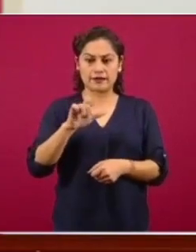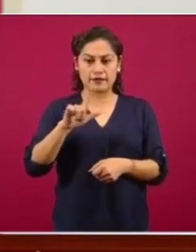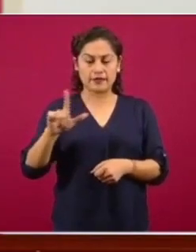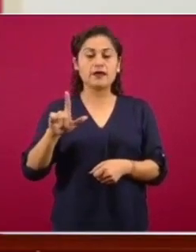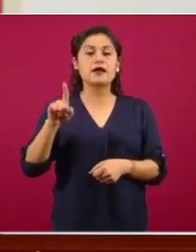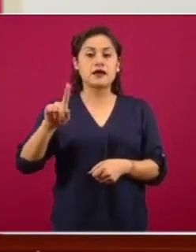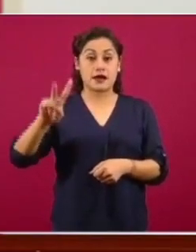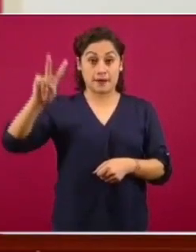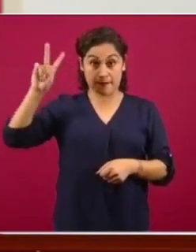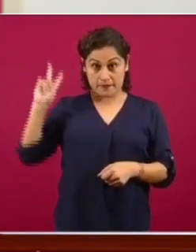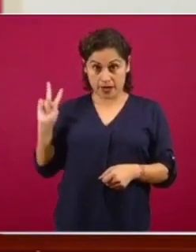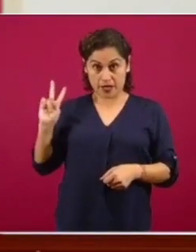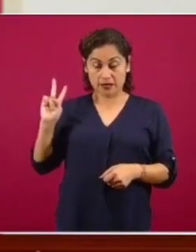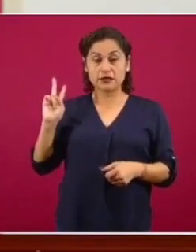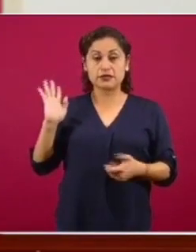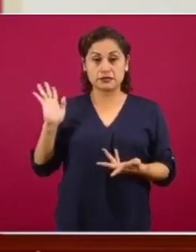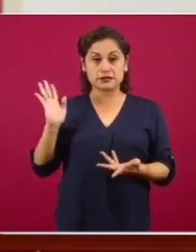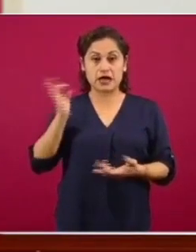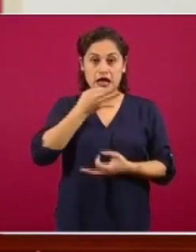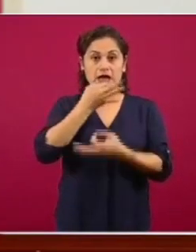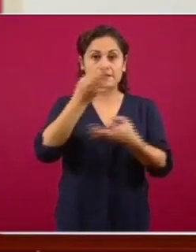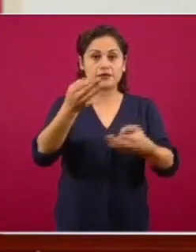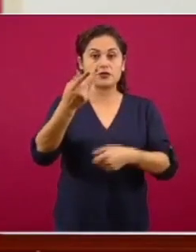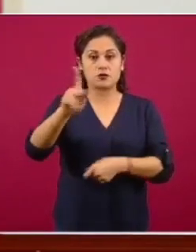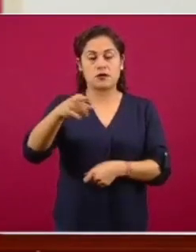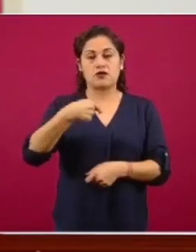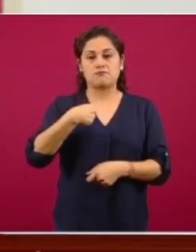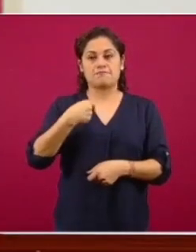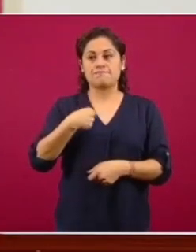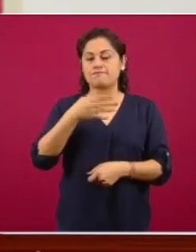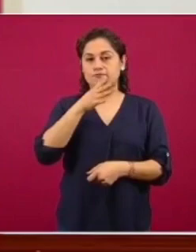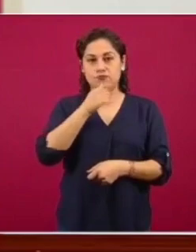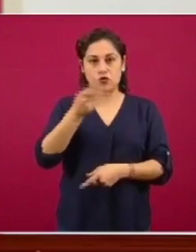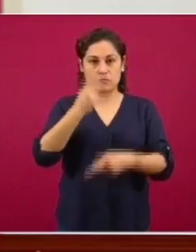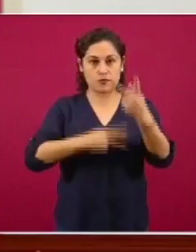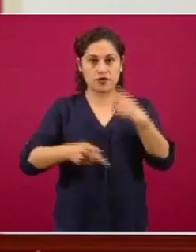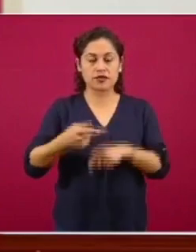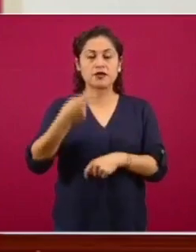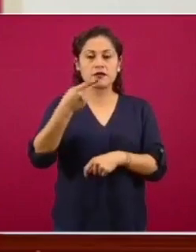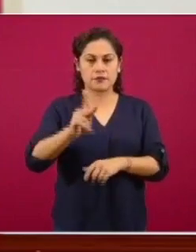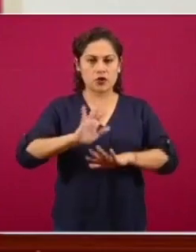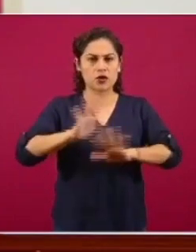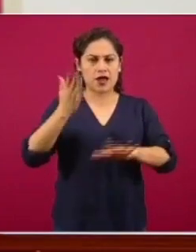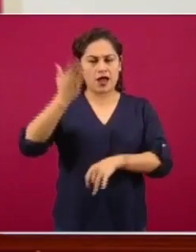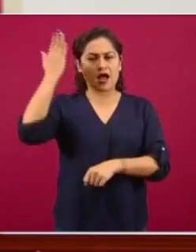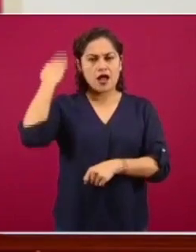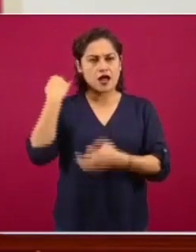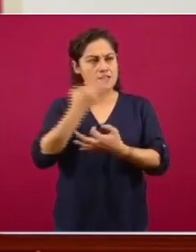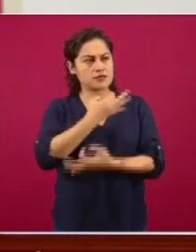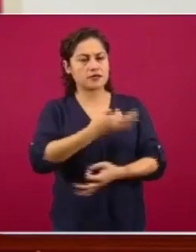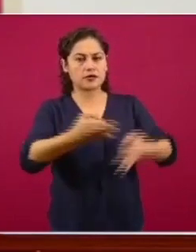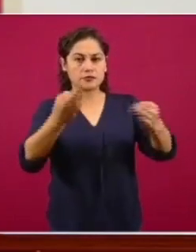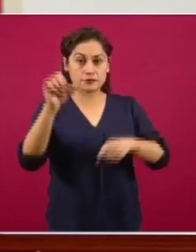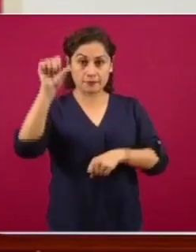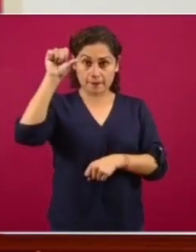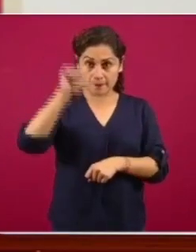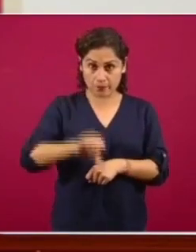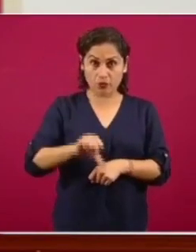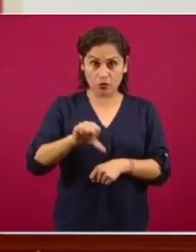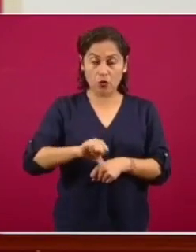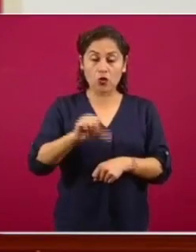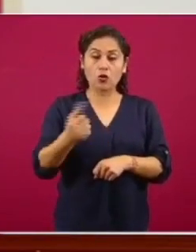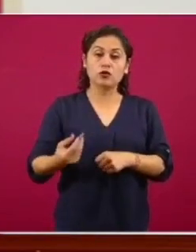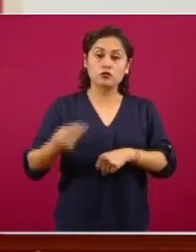pasado, pero ayer me fue imposible venir, pero como anunció el doctor López-Gatell, hoy vamos a, además del